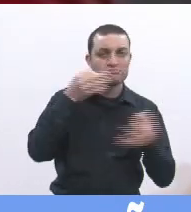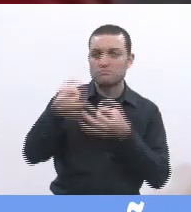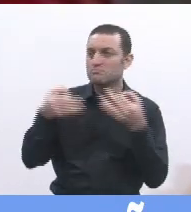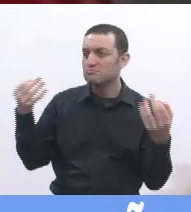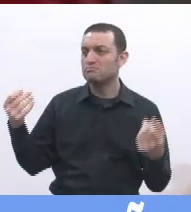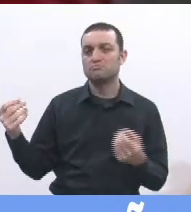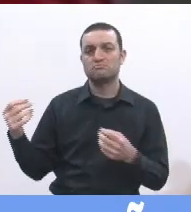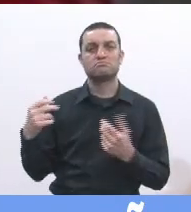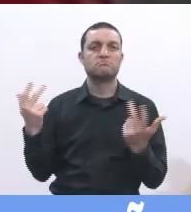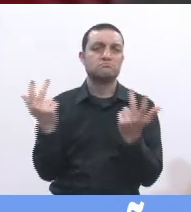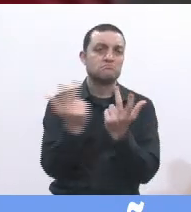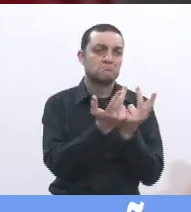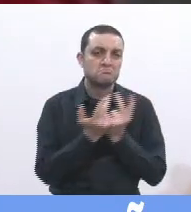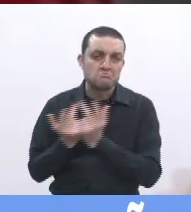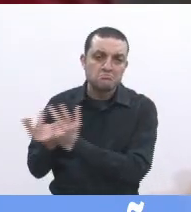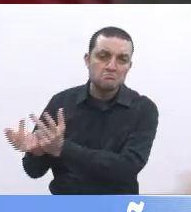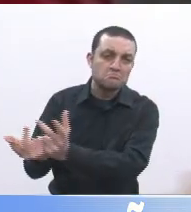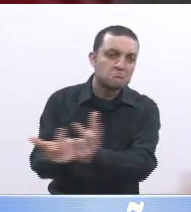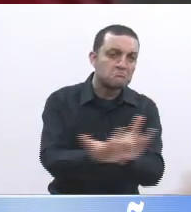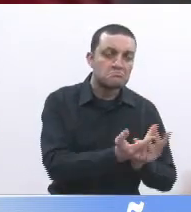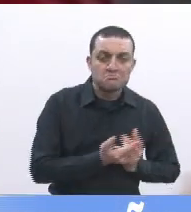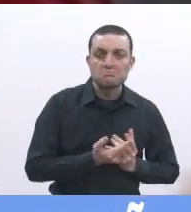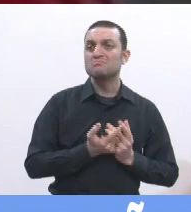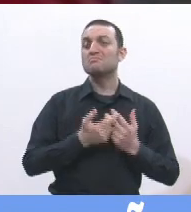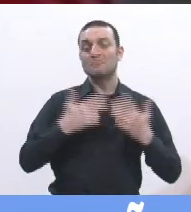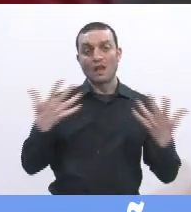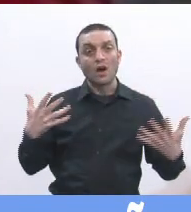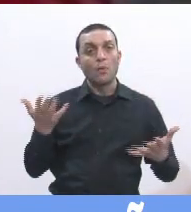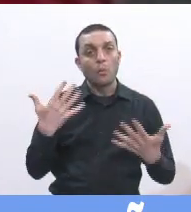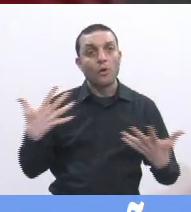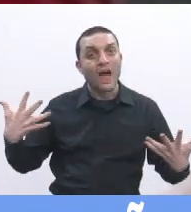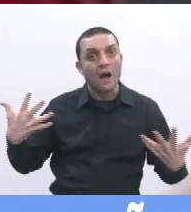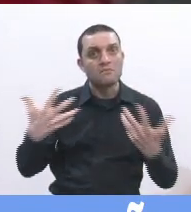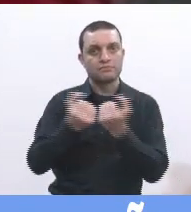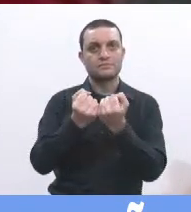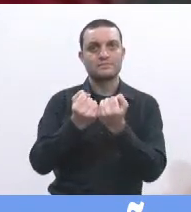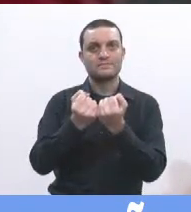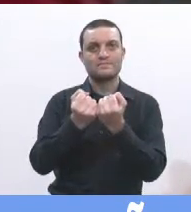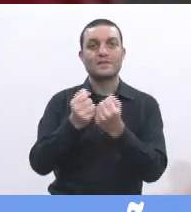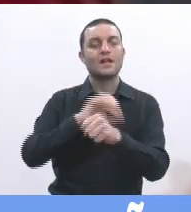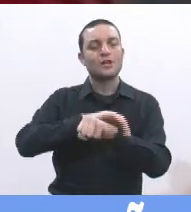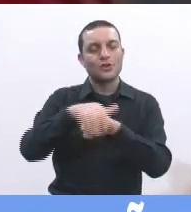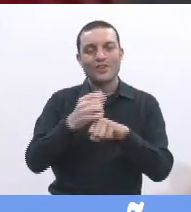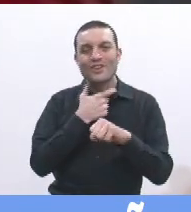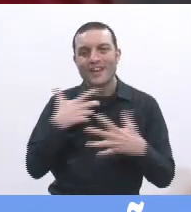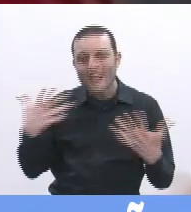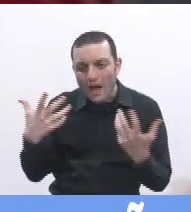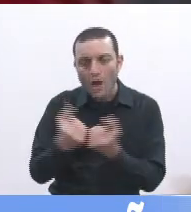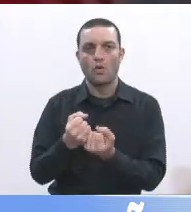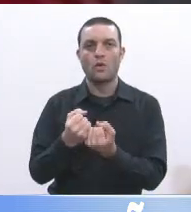una cuestión de diálogo, pero no, se buscó este atajo, se buscó este camino y se perdió esta gran